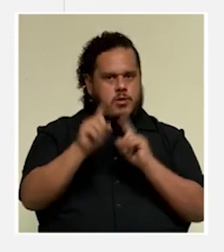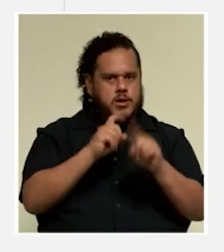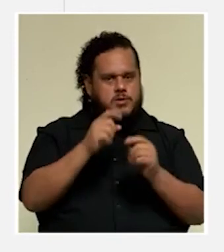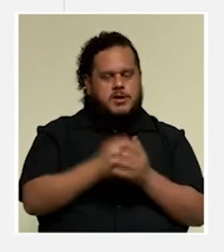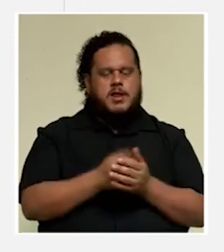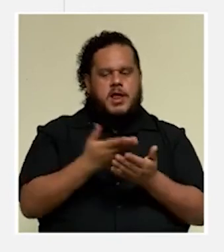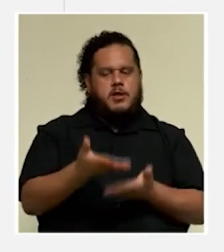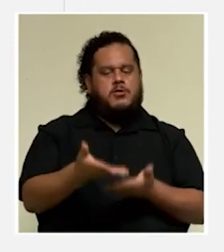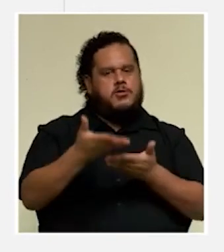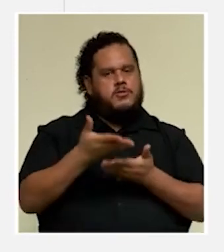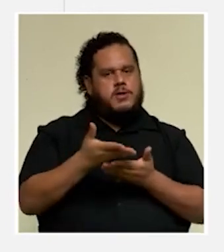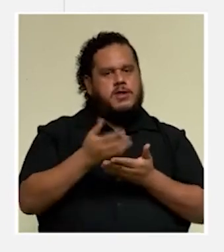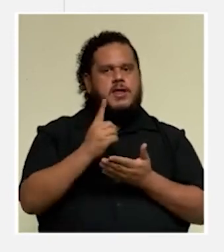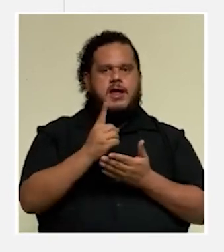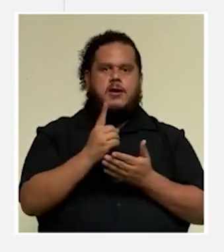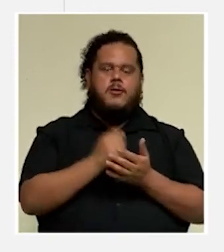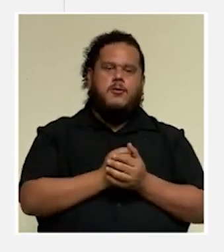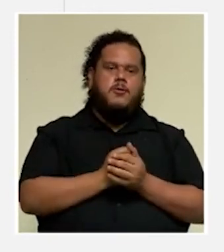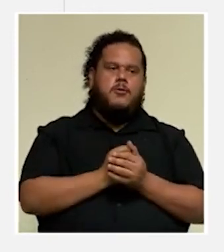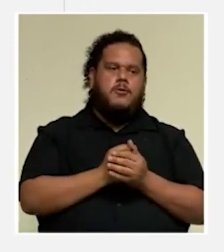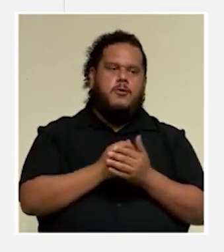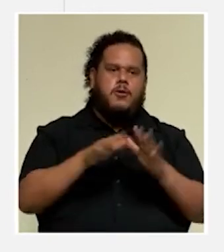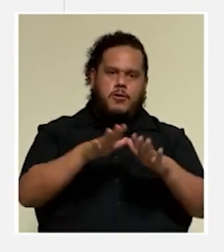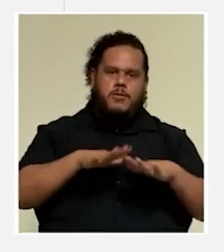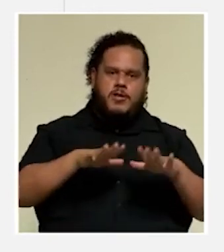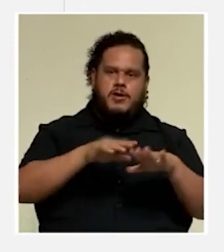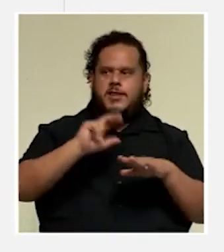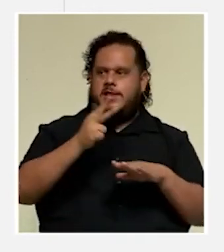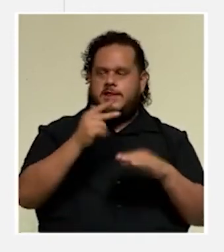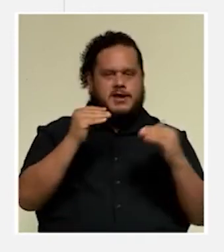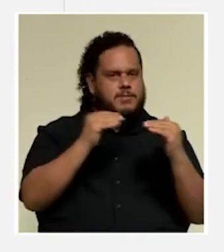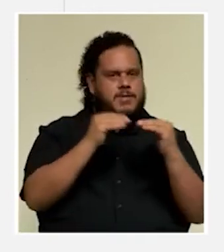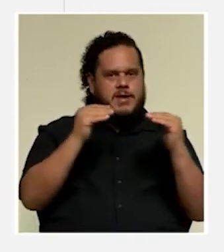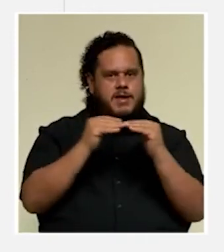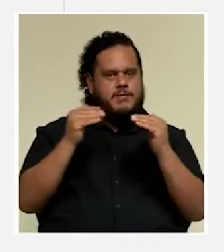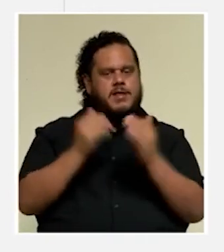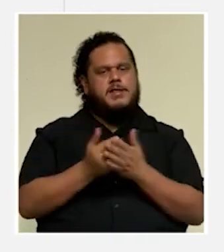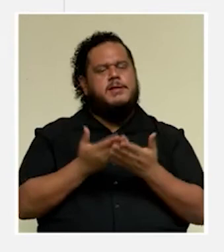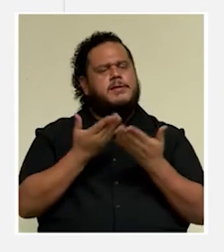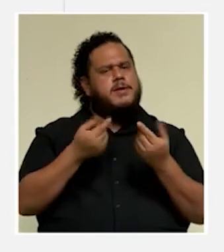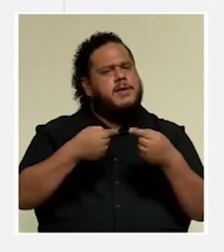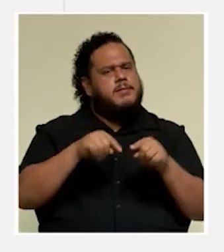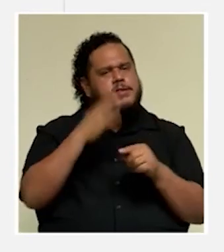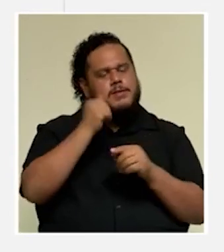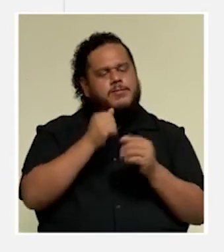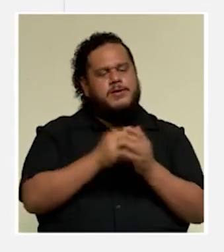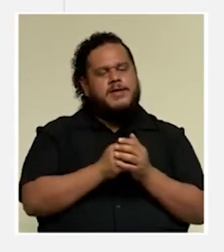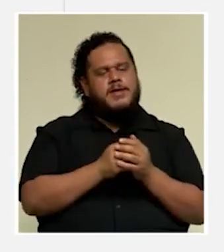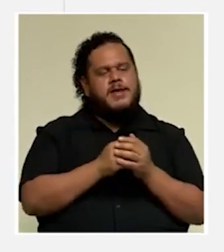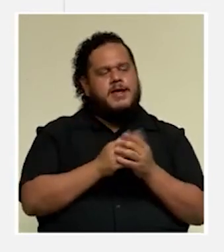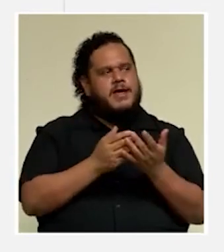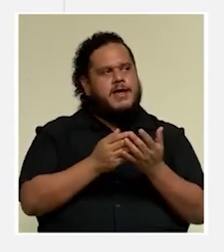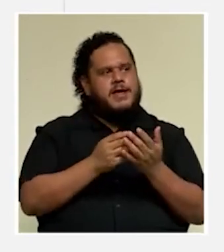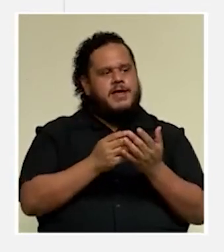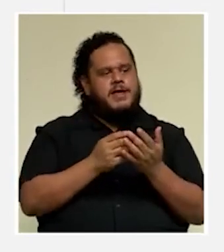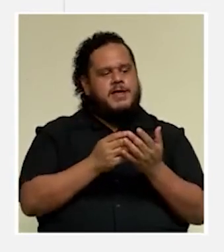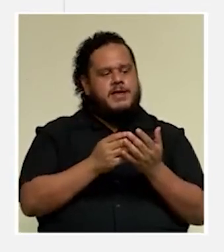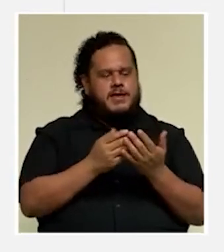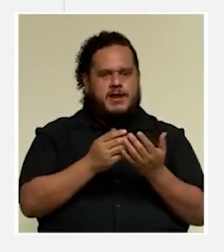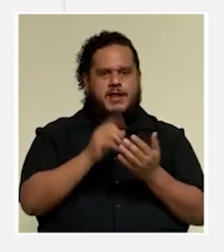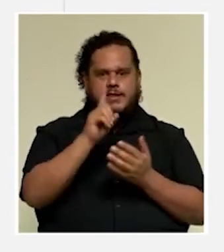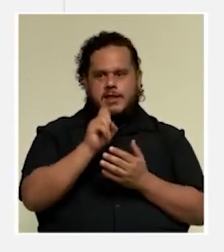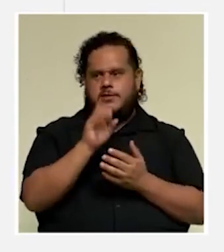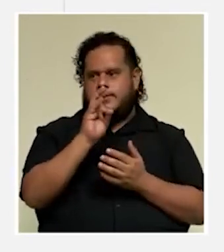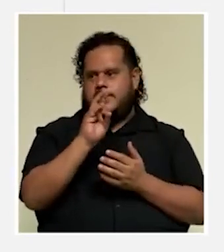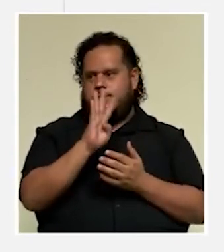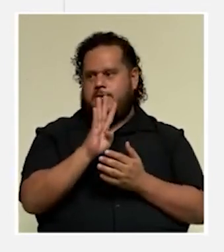nos ofrece un panorama de un triple empate. El triple empate se da porque el margen de error de las 674 personas